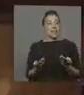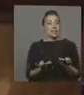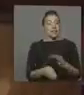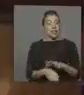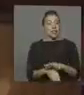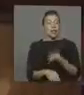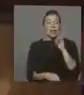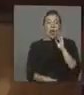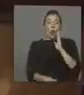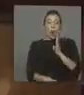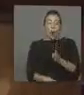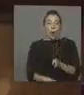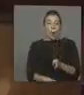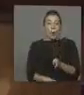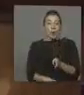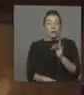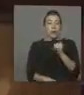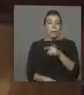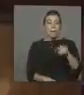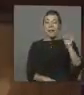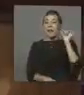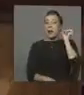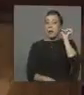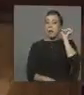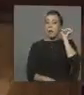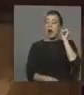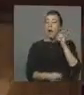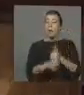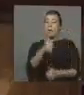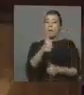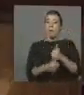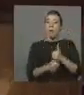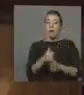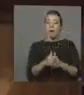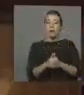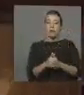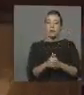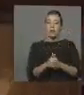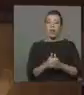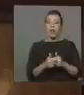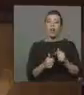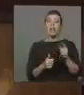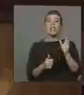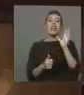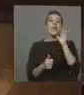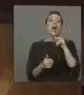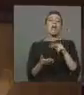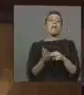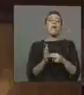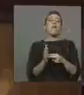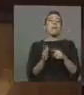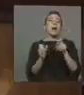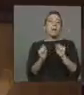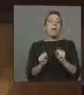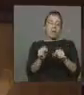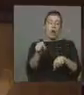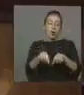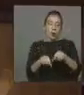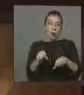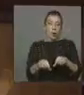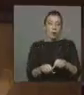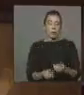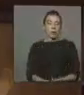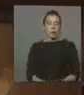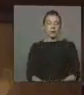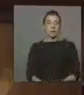la obligación de derivar a la mujer a un profesional que no esté afectado por la objeción de conciencia. Con